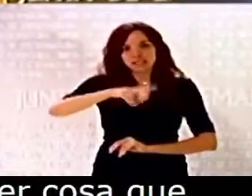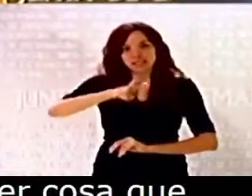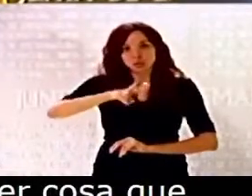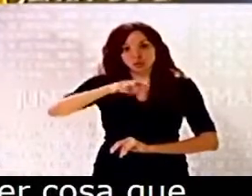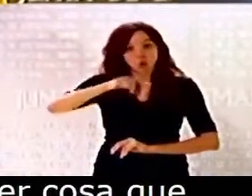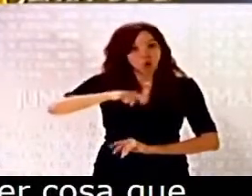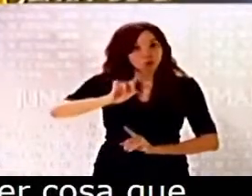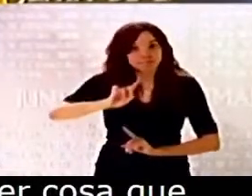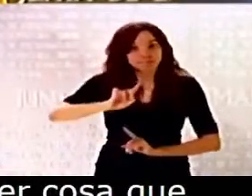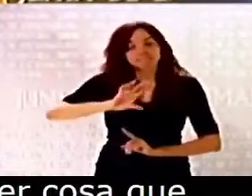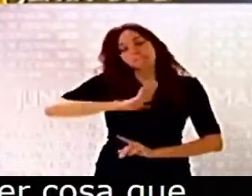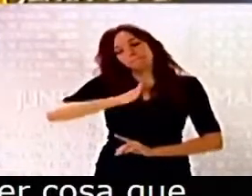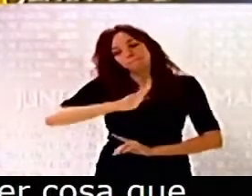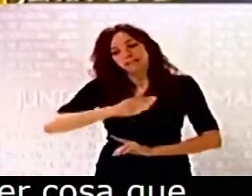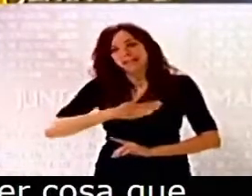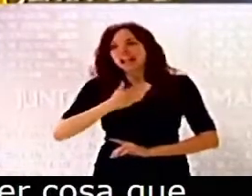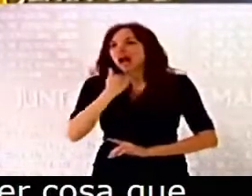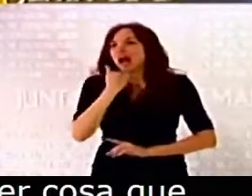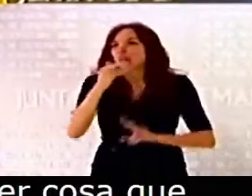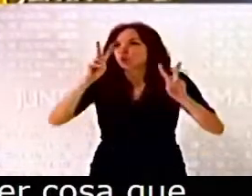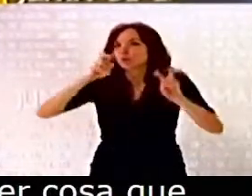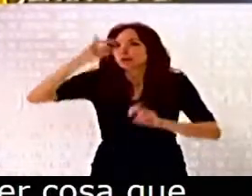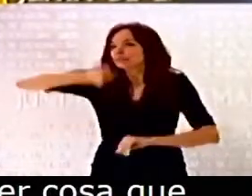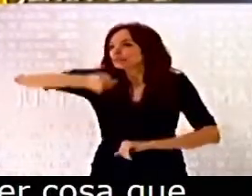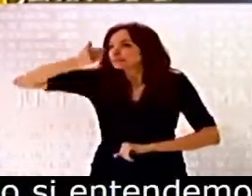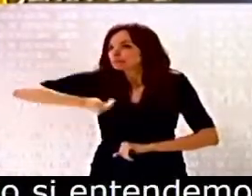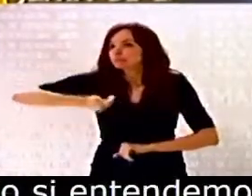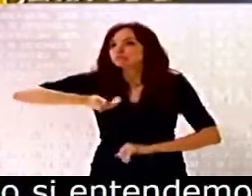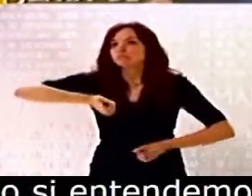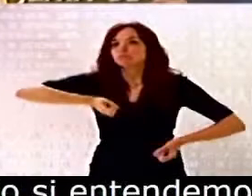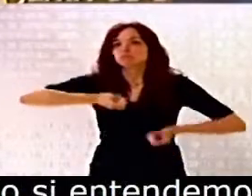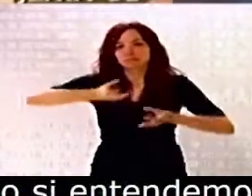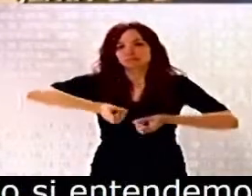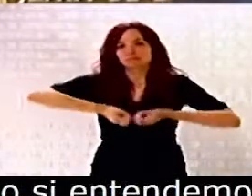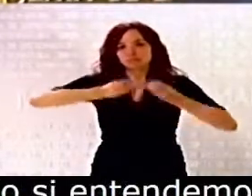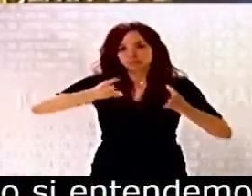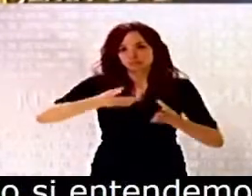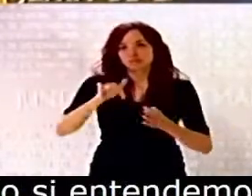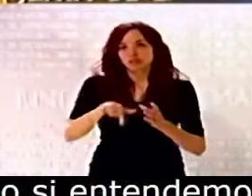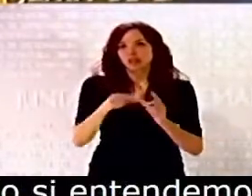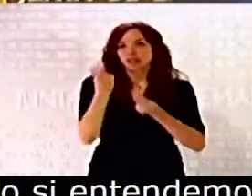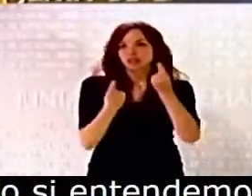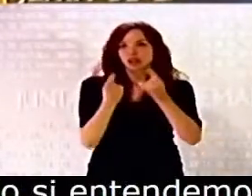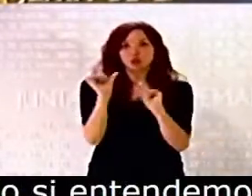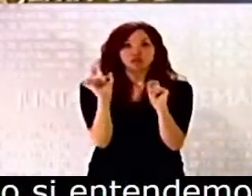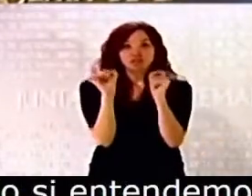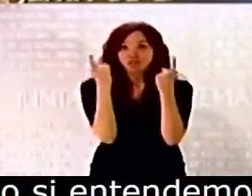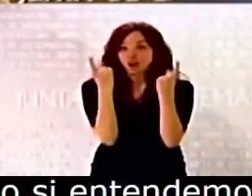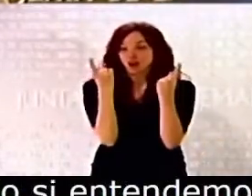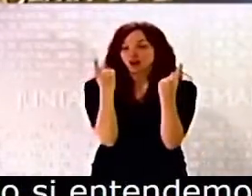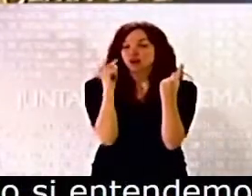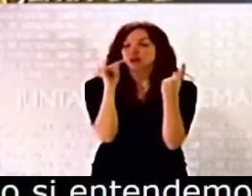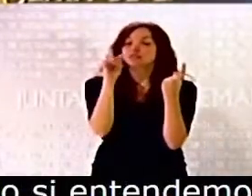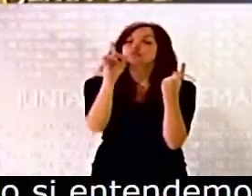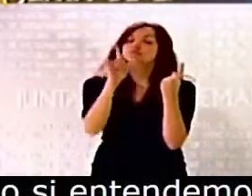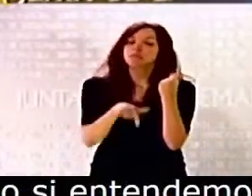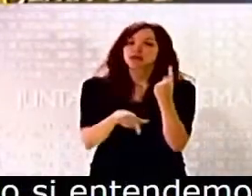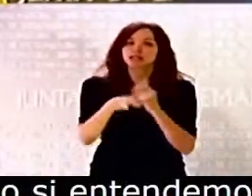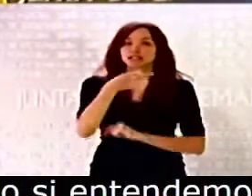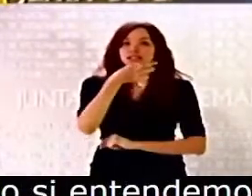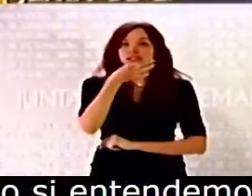de que entendiéramos que hay alguna cuestión más relevante de los datos que hacemos oficiales cada día y que haremos oficiales también en la